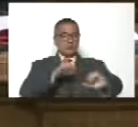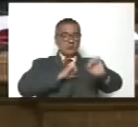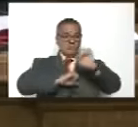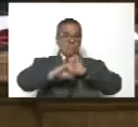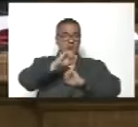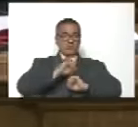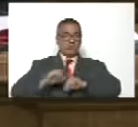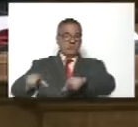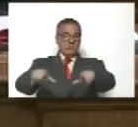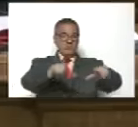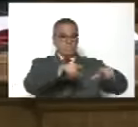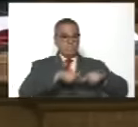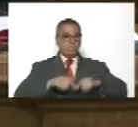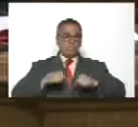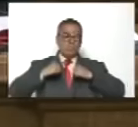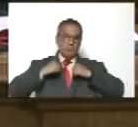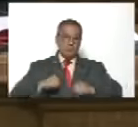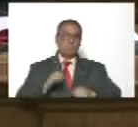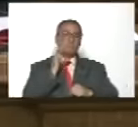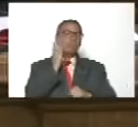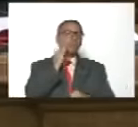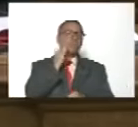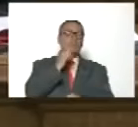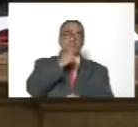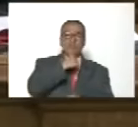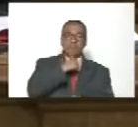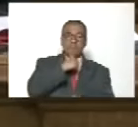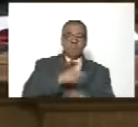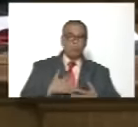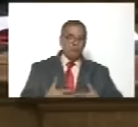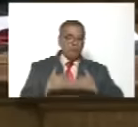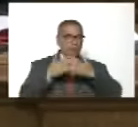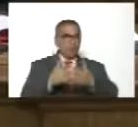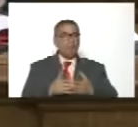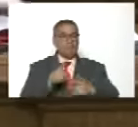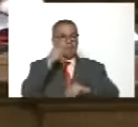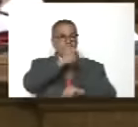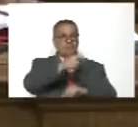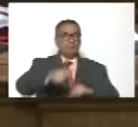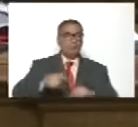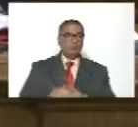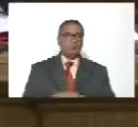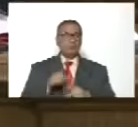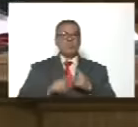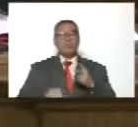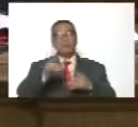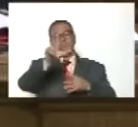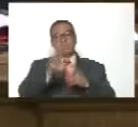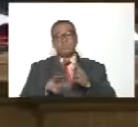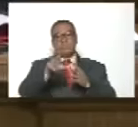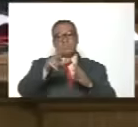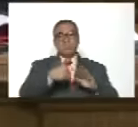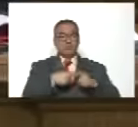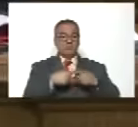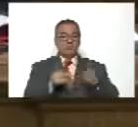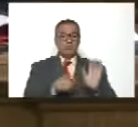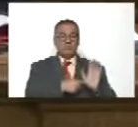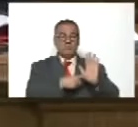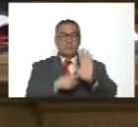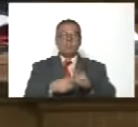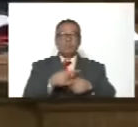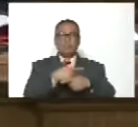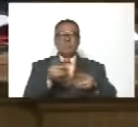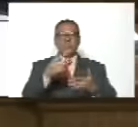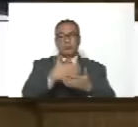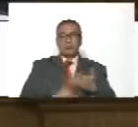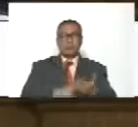su soberanía y gran ejemplo de resistencia y dignidad para los pueblos. Tercero, publicar el presente acuerdo en